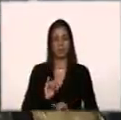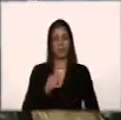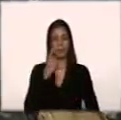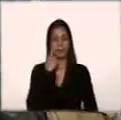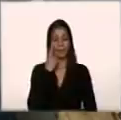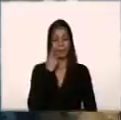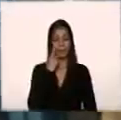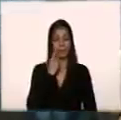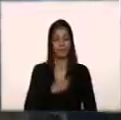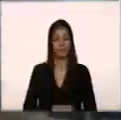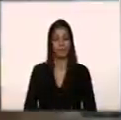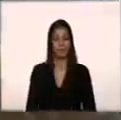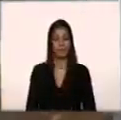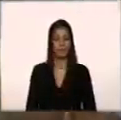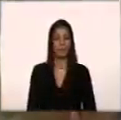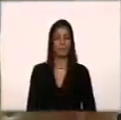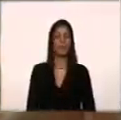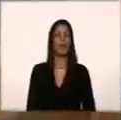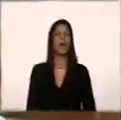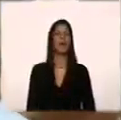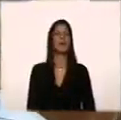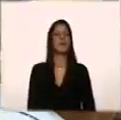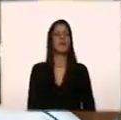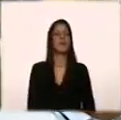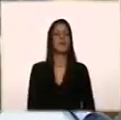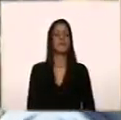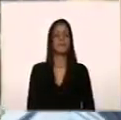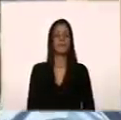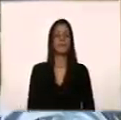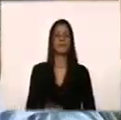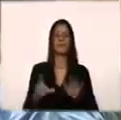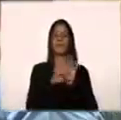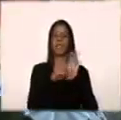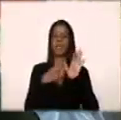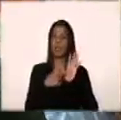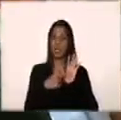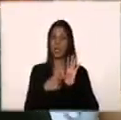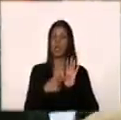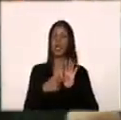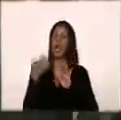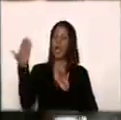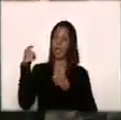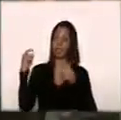fíjense, nosotros tenemos que decir aquí también que esta ley fue